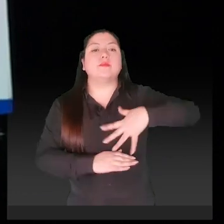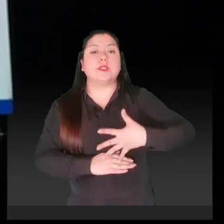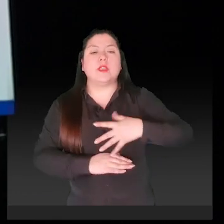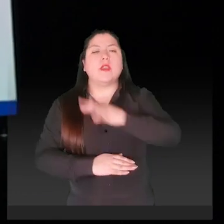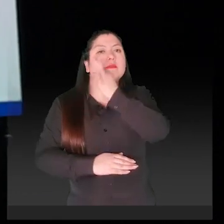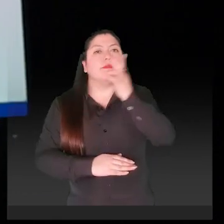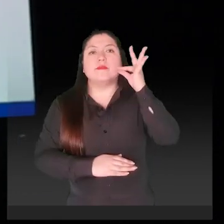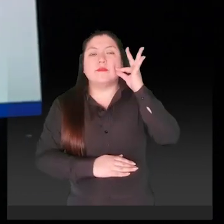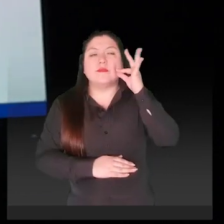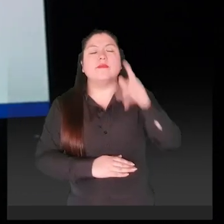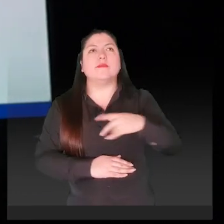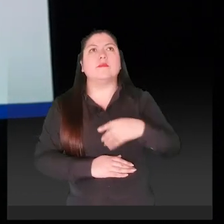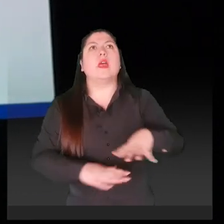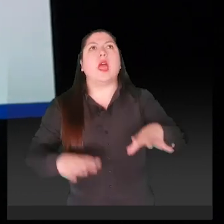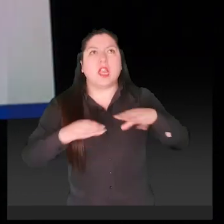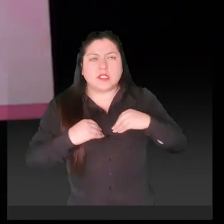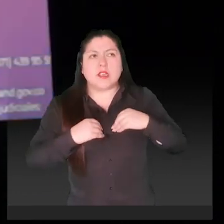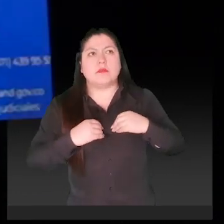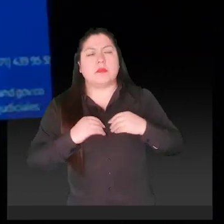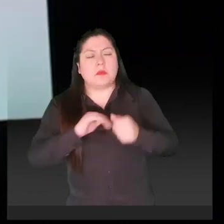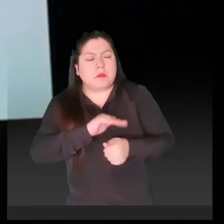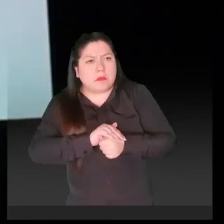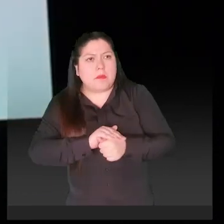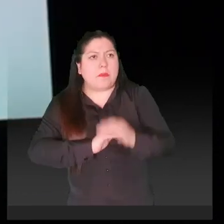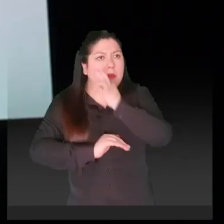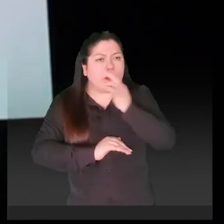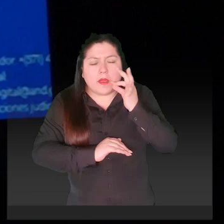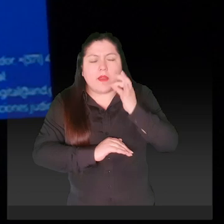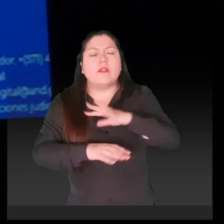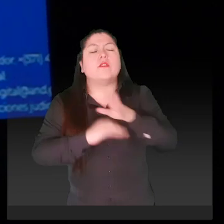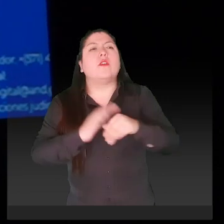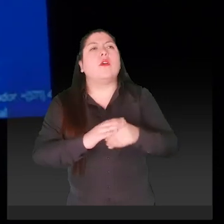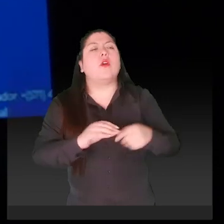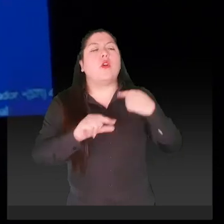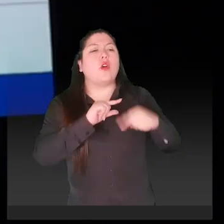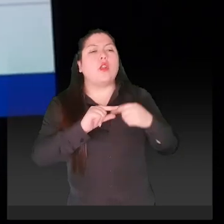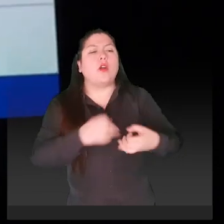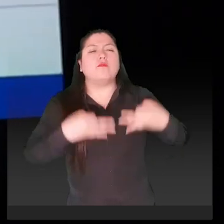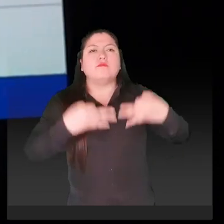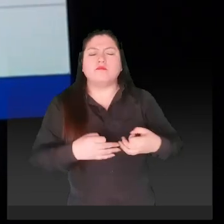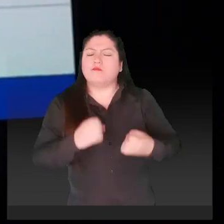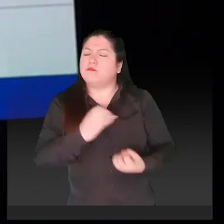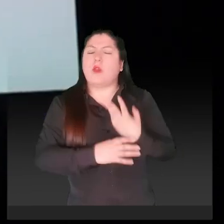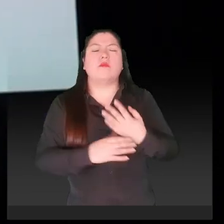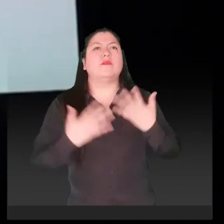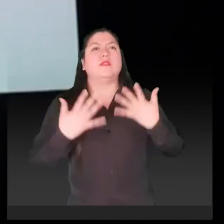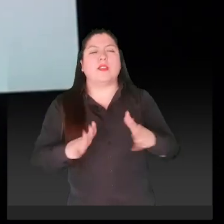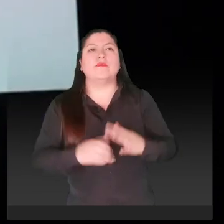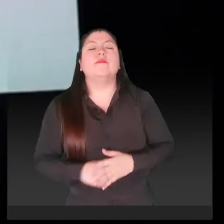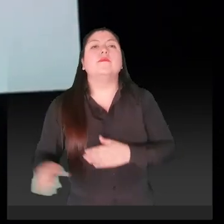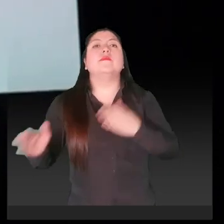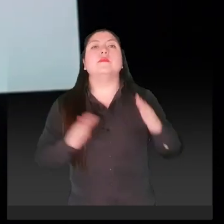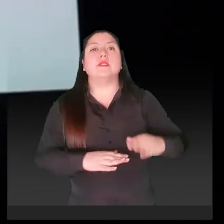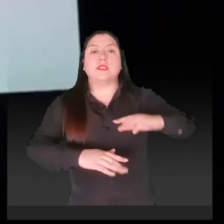una contraseña. Acepta el tratamiento de datos y términos y condiciones. Confirma la dirección de correo electrónico y activa la cuenta.